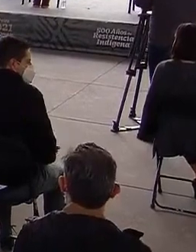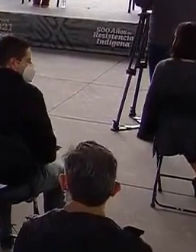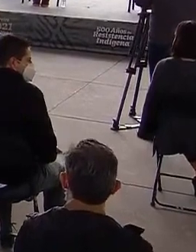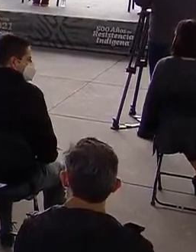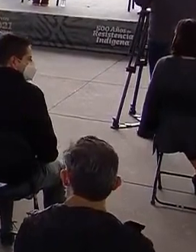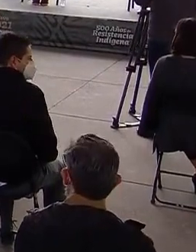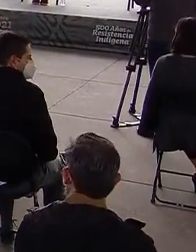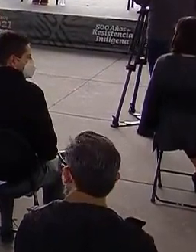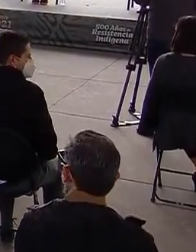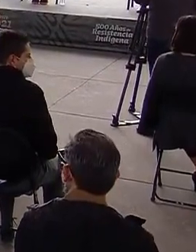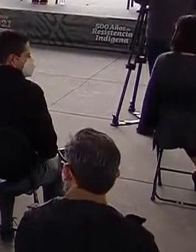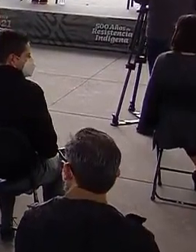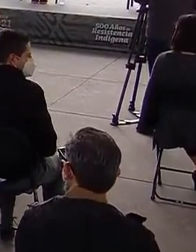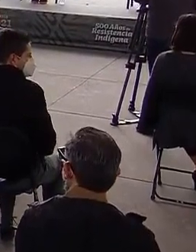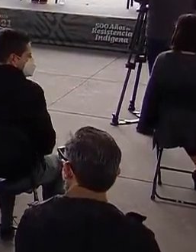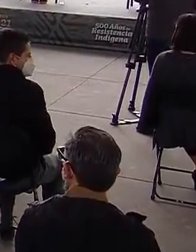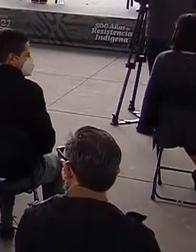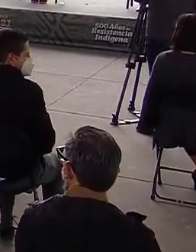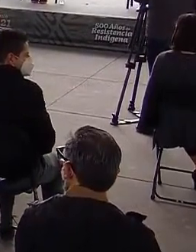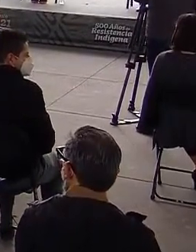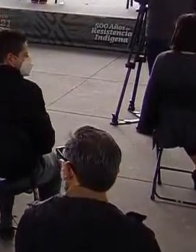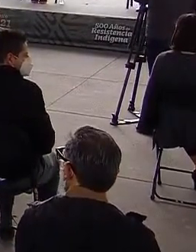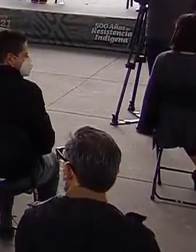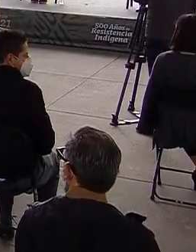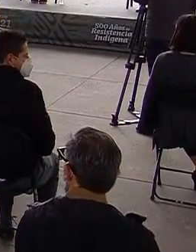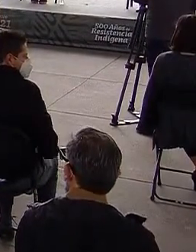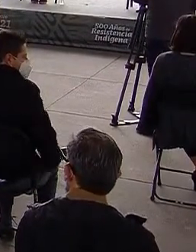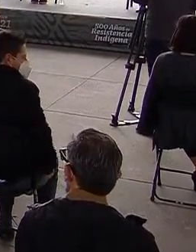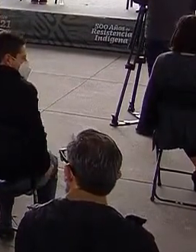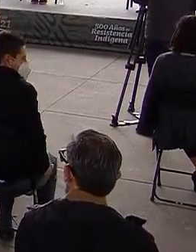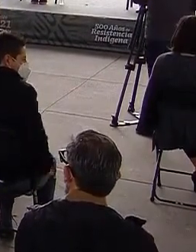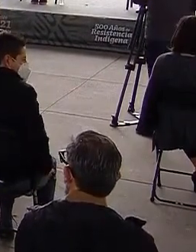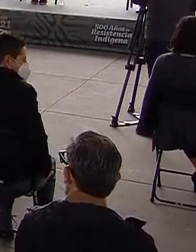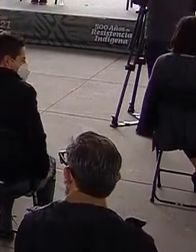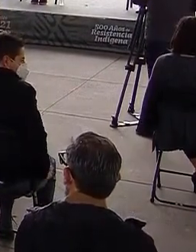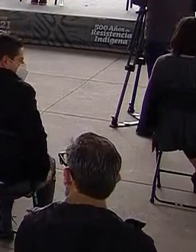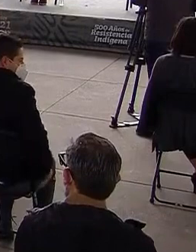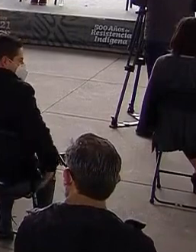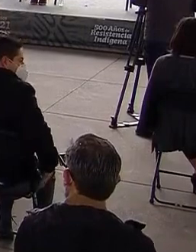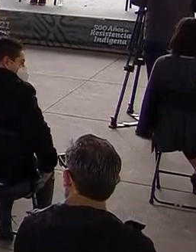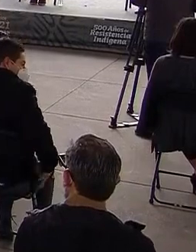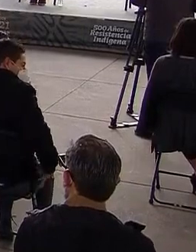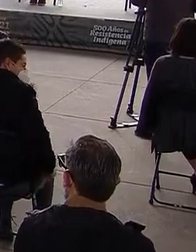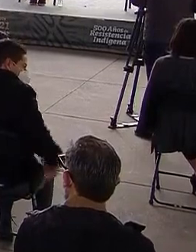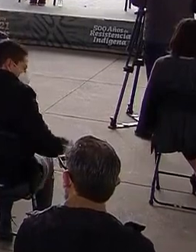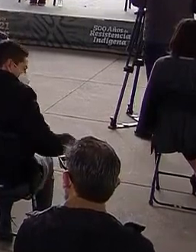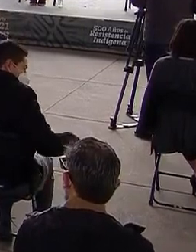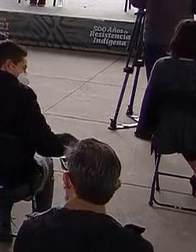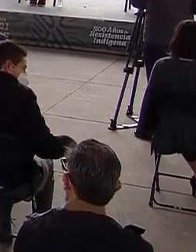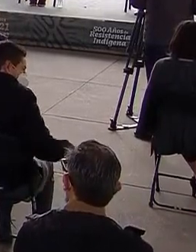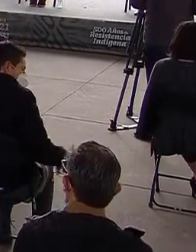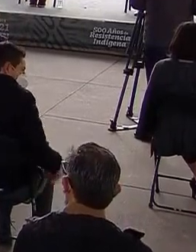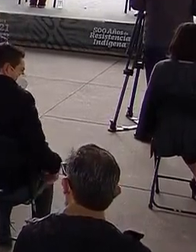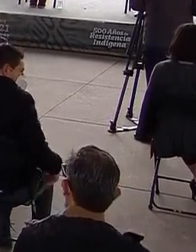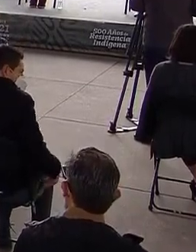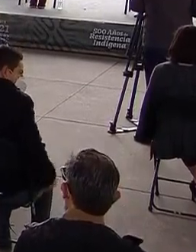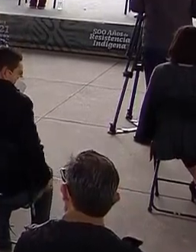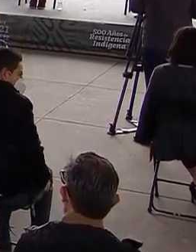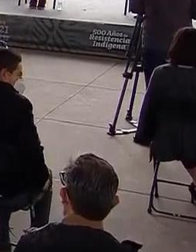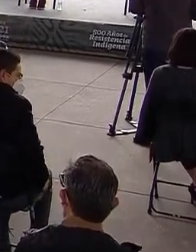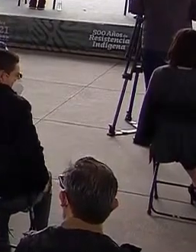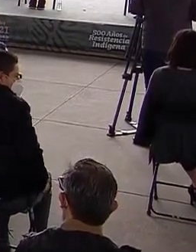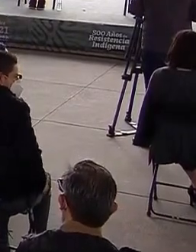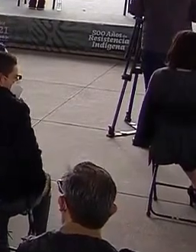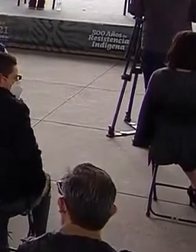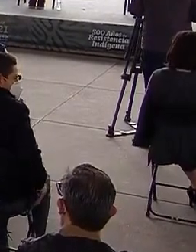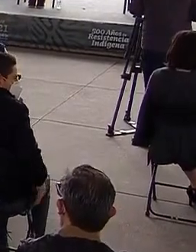Xochimilco. Embajadores de Argelia, Australia, Canadá, Haití, Honduras, Japón,